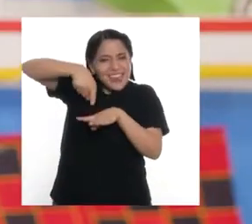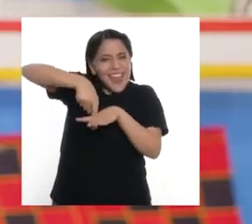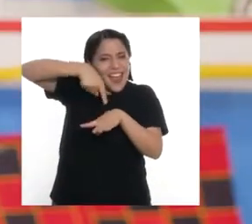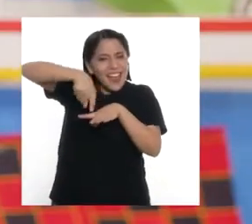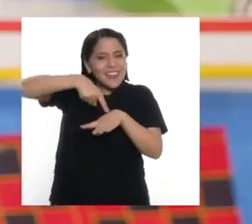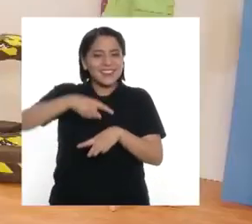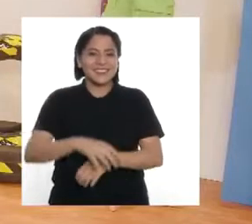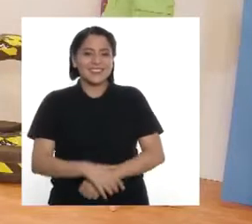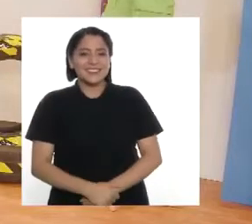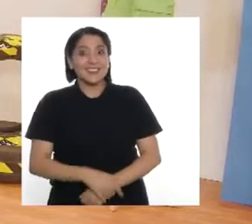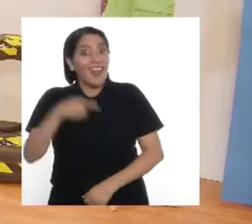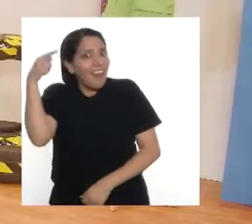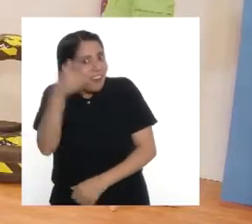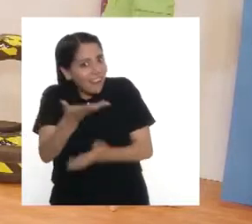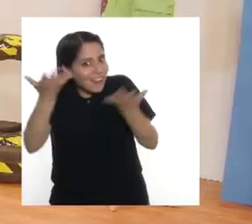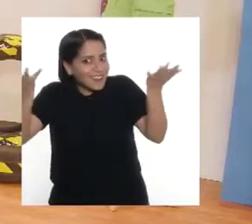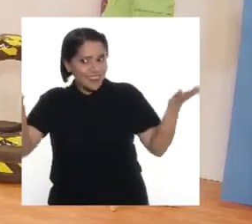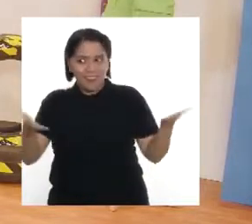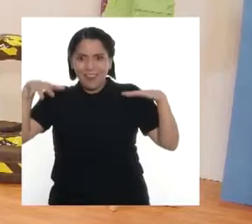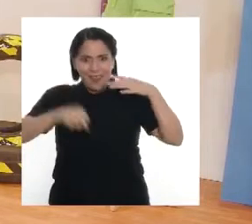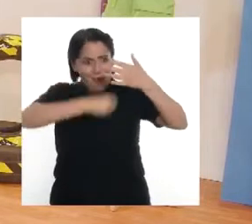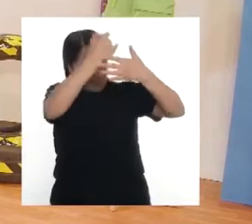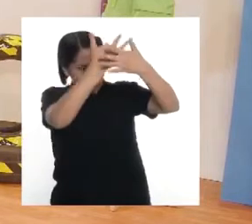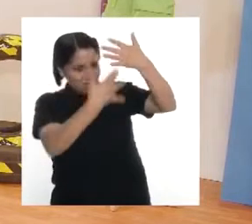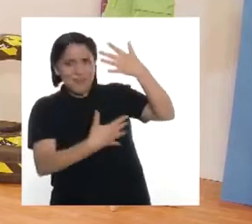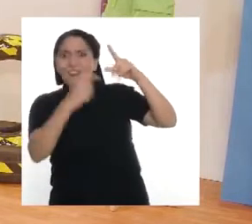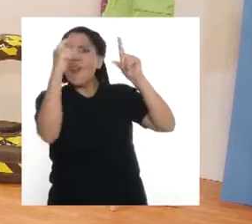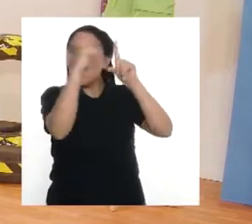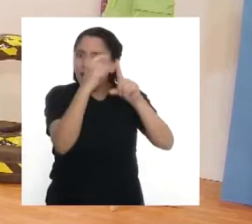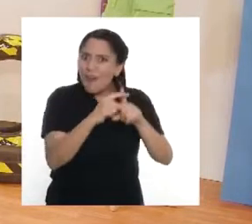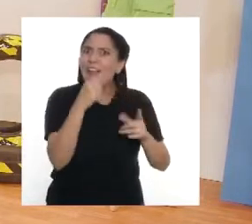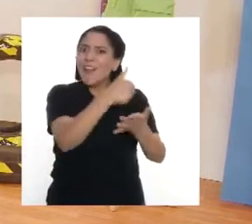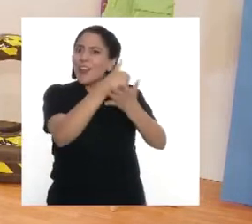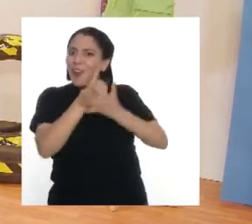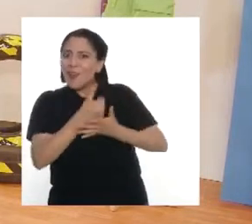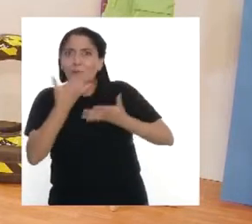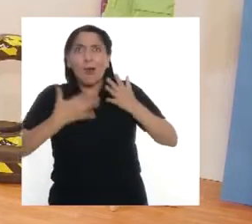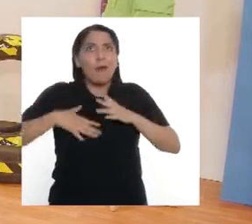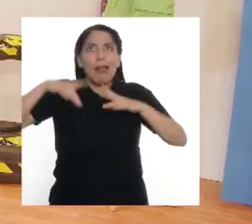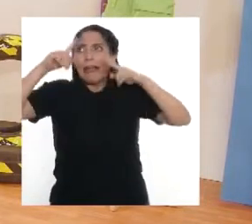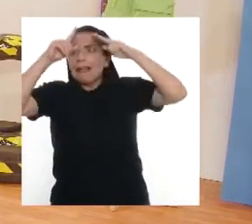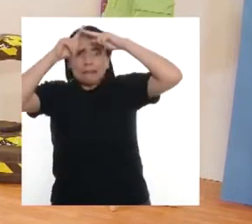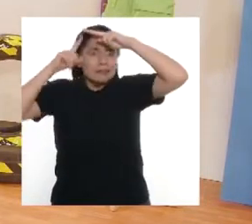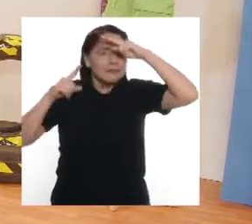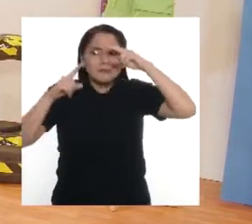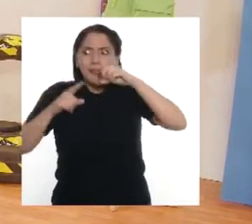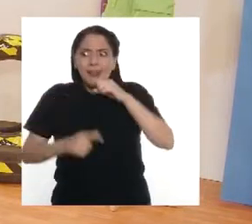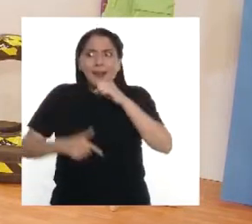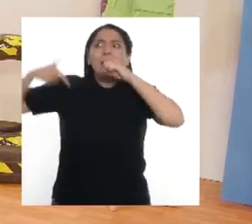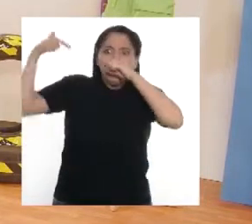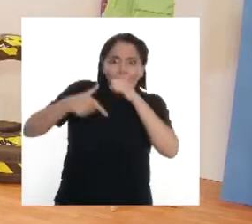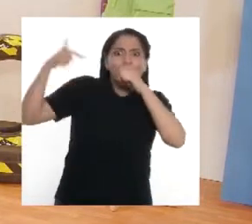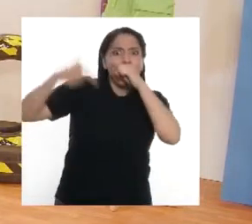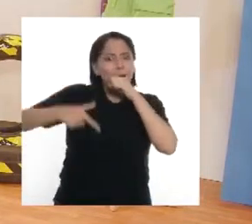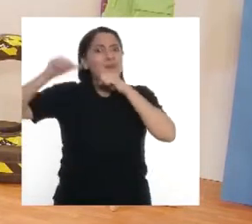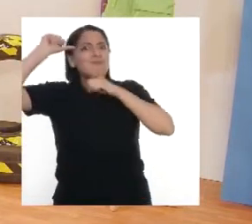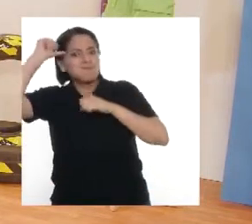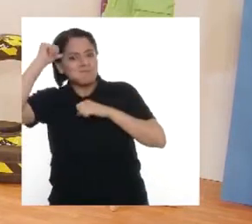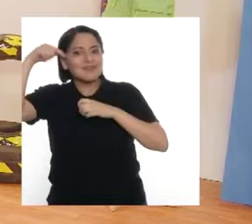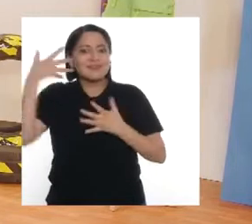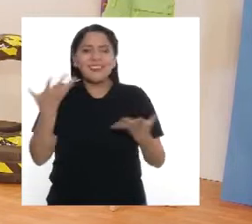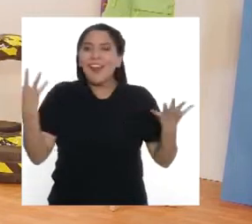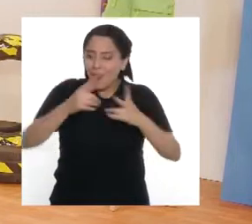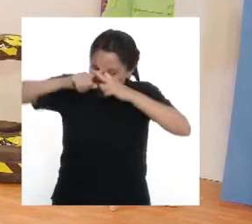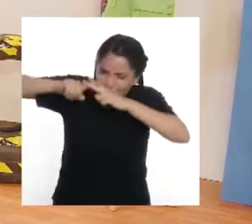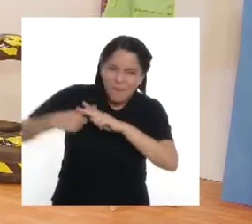Sandalias. Eso es. Ya tenemos algunas palabras que nos pueden ayudar en caso no se nos ocurra nada durante el rap.